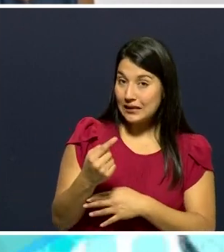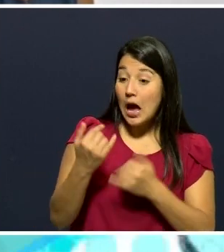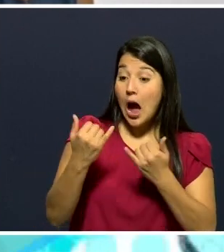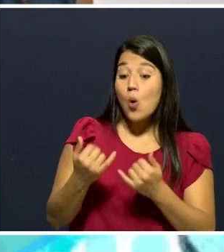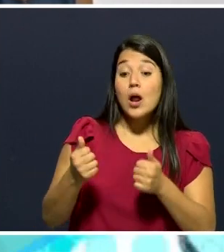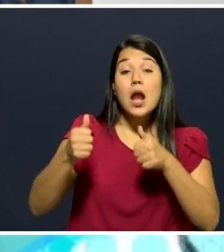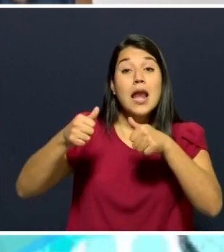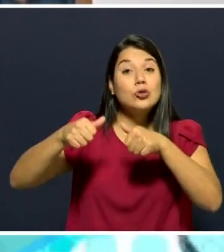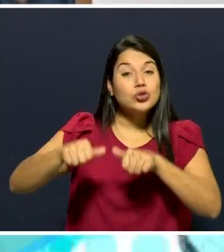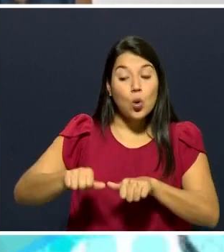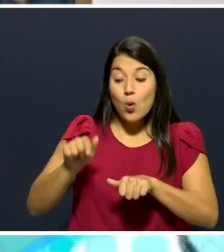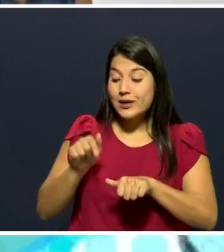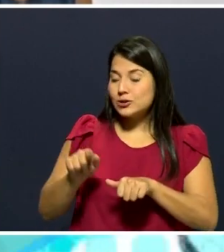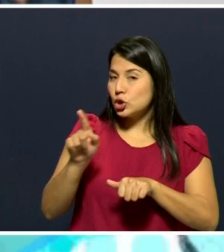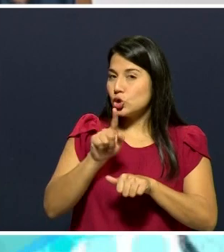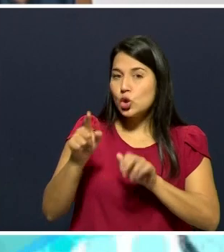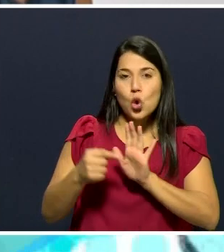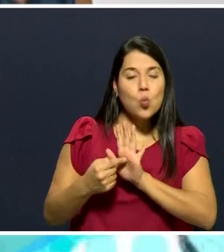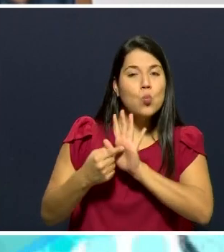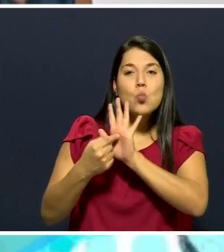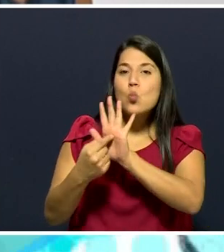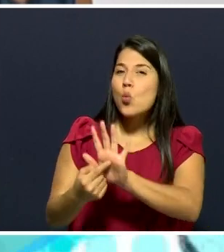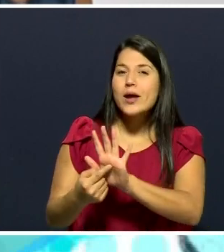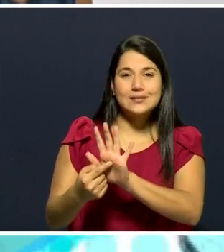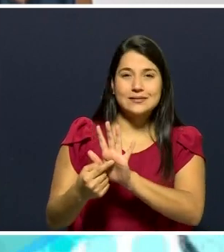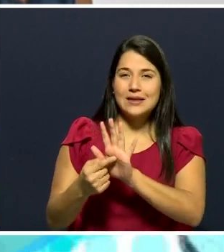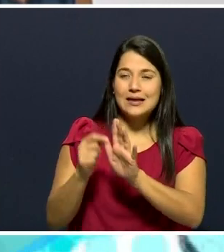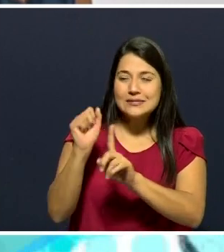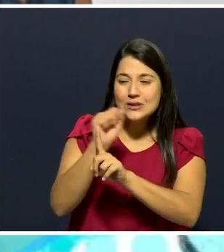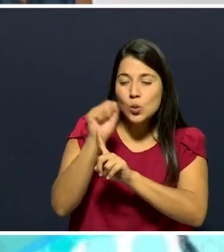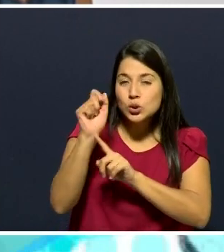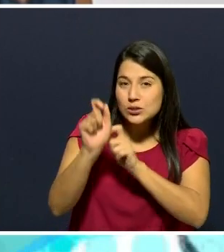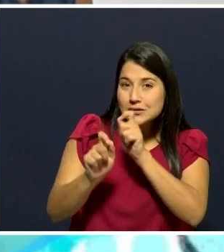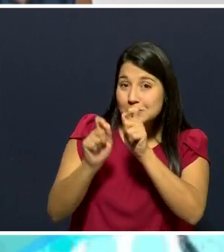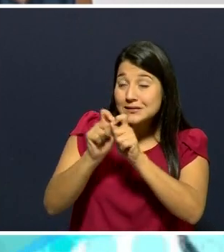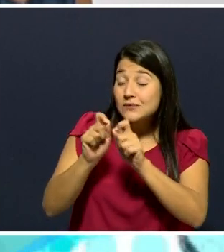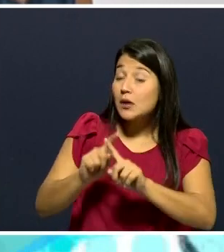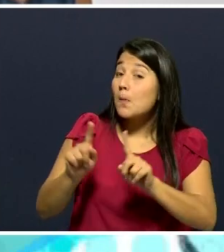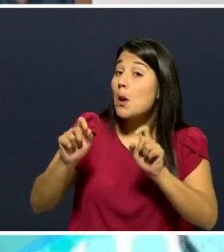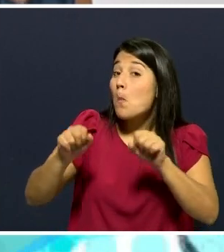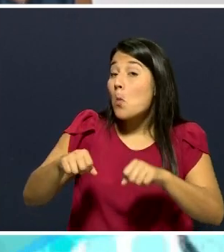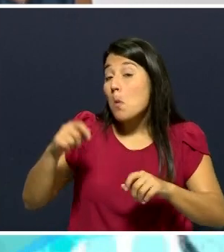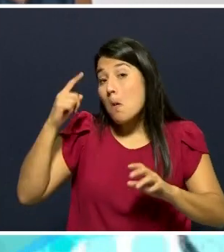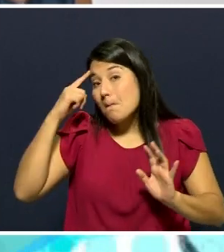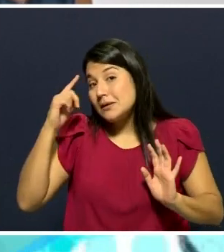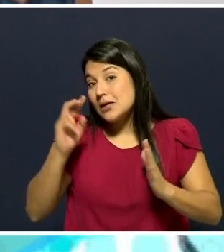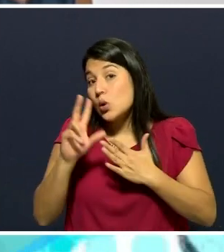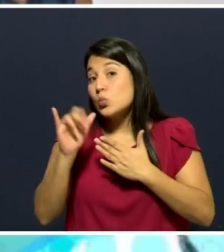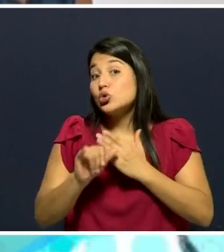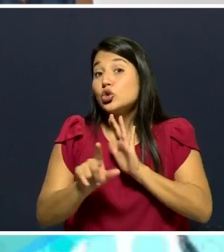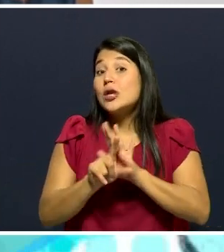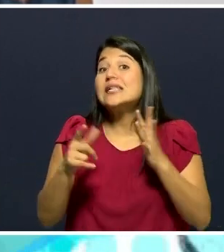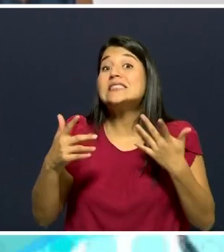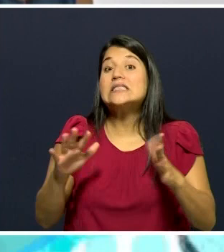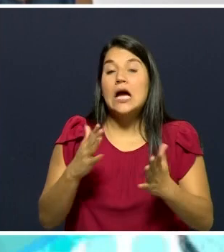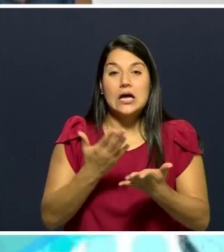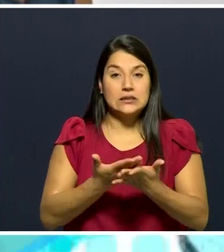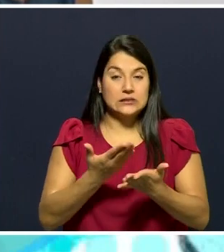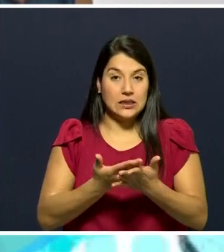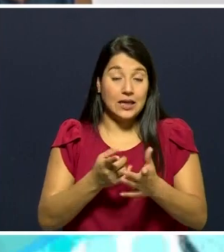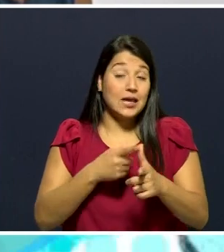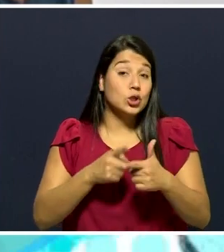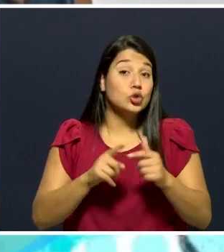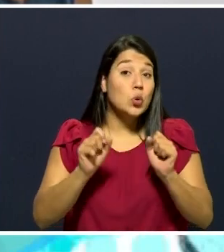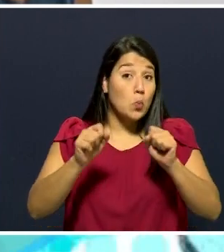acuerdos que muestren escenarios legislativos específicos, lo que podríamos suponer es que esos proyectos de ley están. Entonces, que es posible